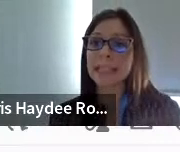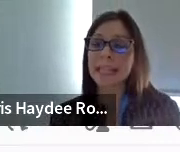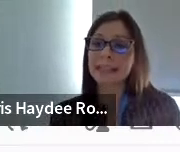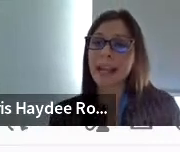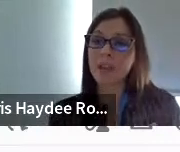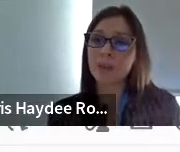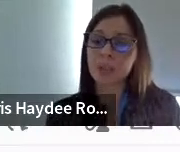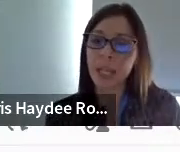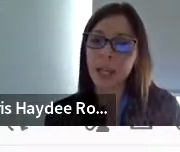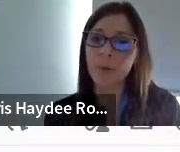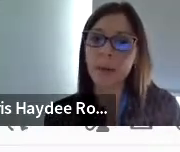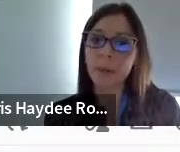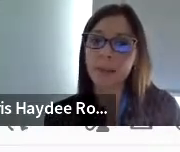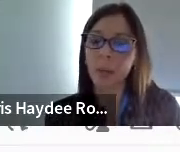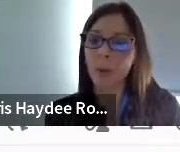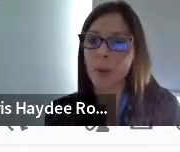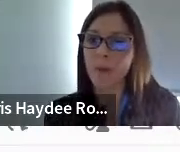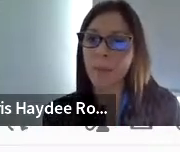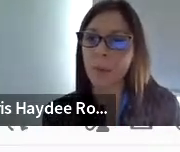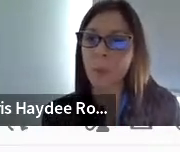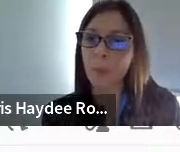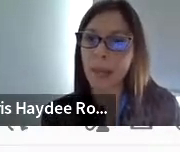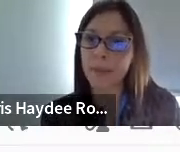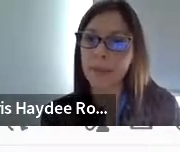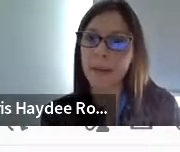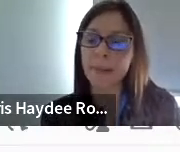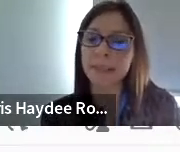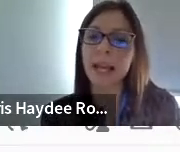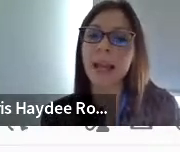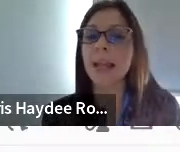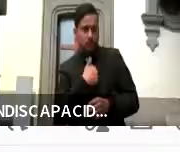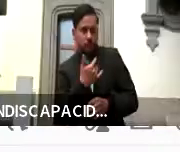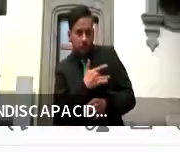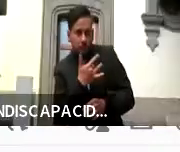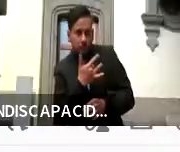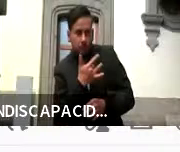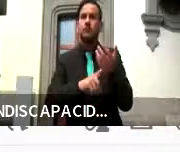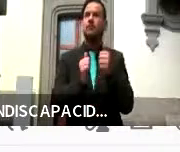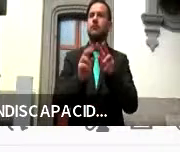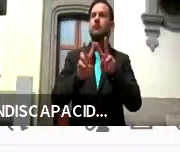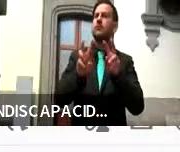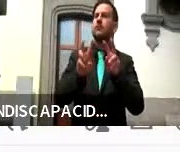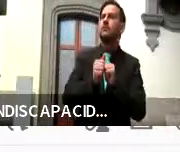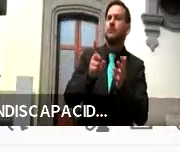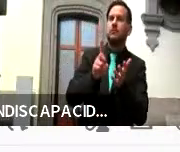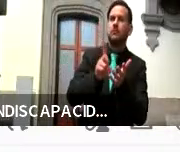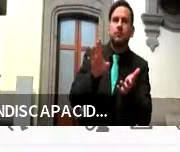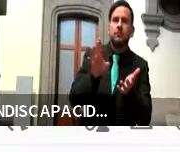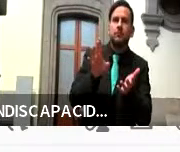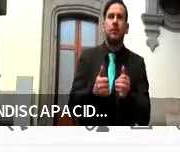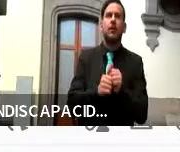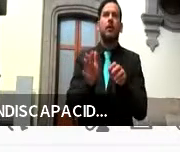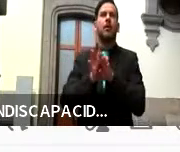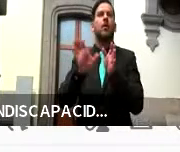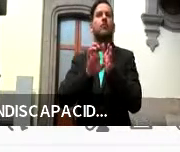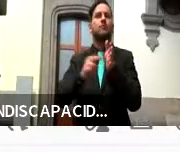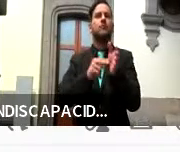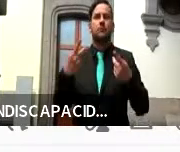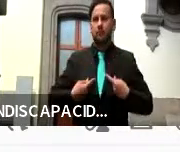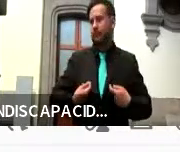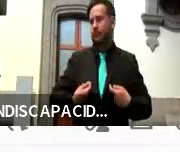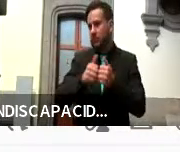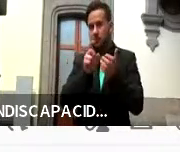humanos, centrándose, obviamente, cuando hablamos de un plan de discapacidad, en la Convención por los Derechos de las Personas con